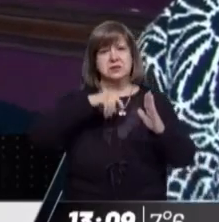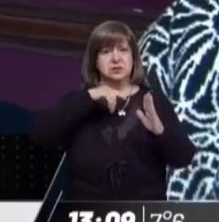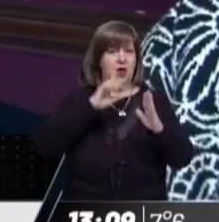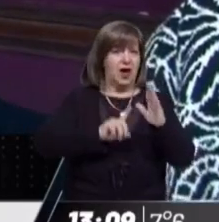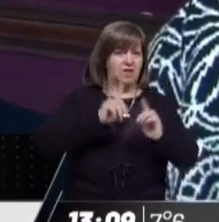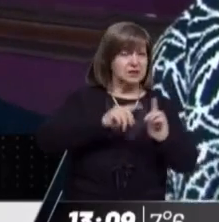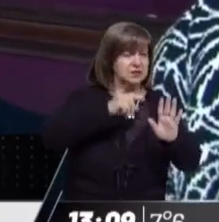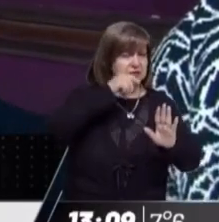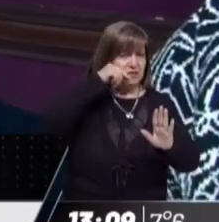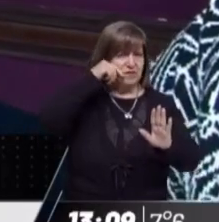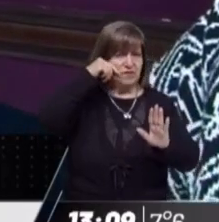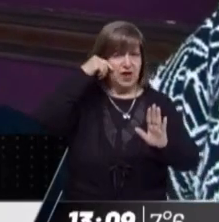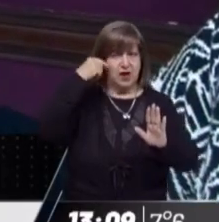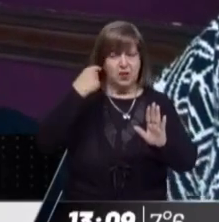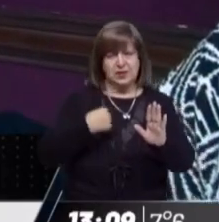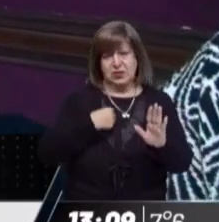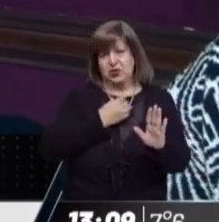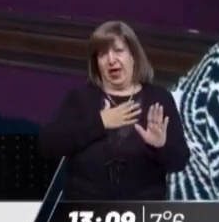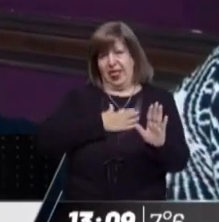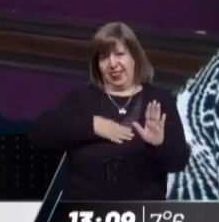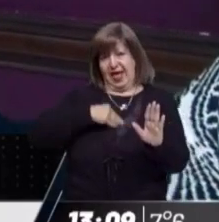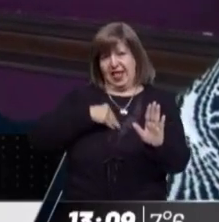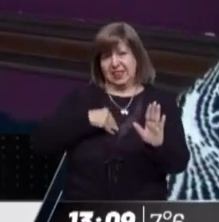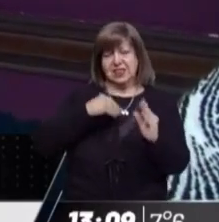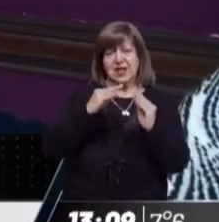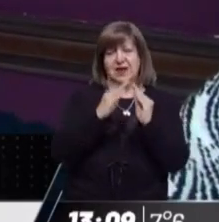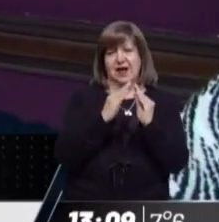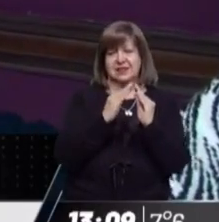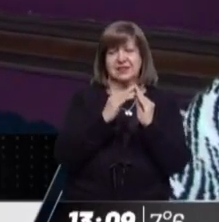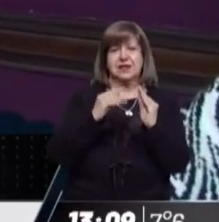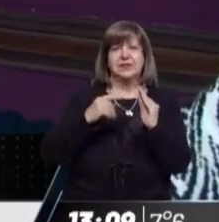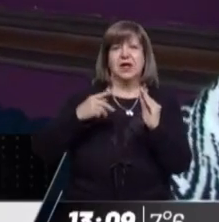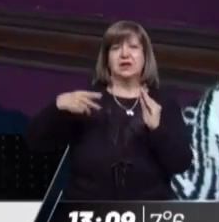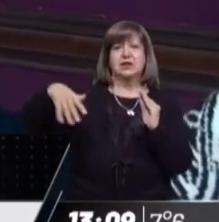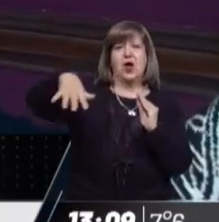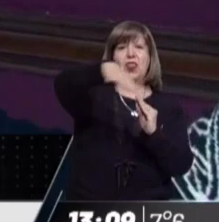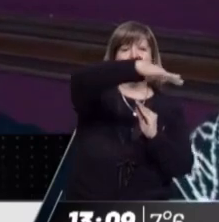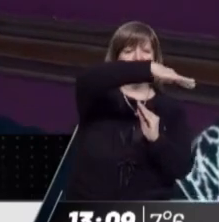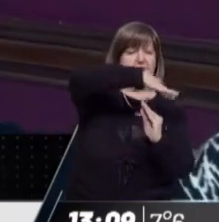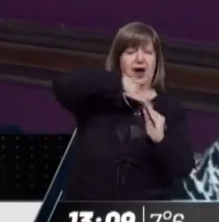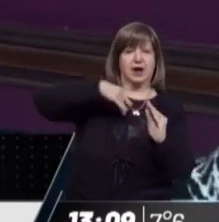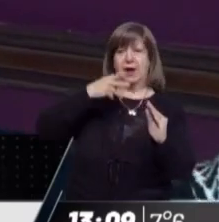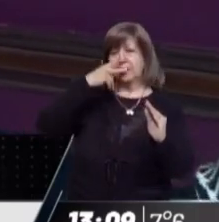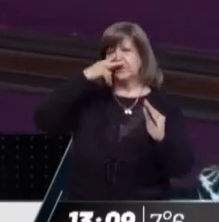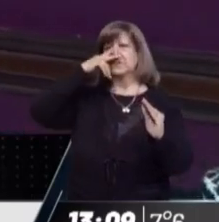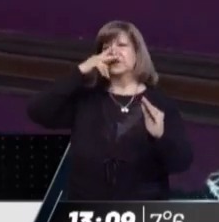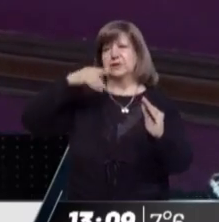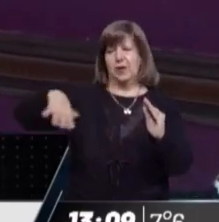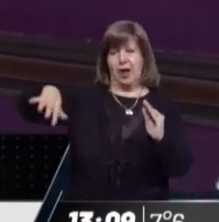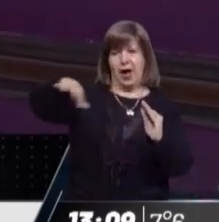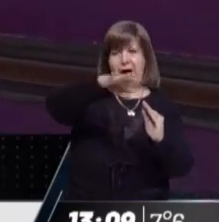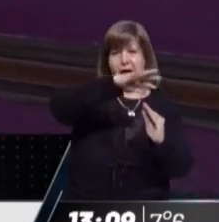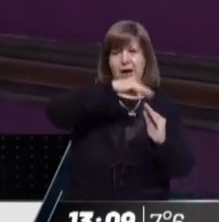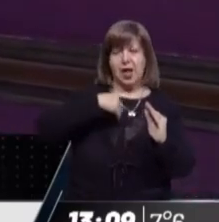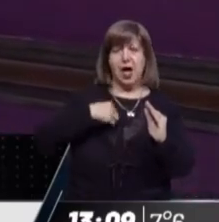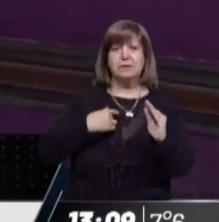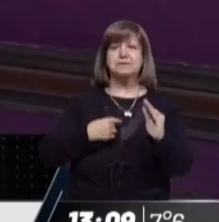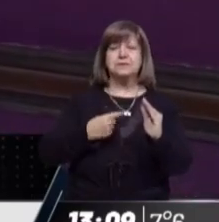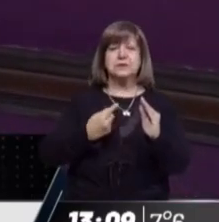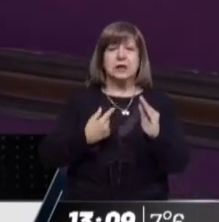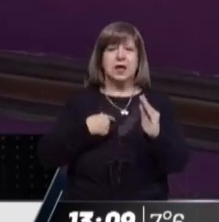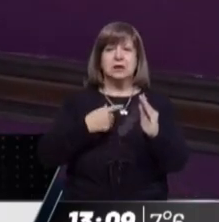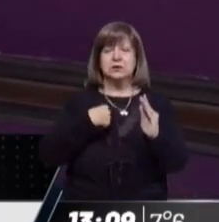ajena rodeada de barrios privados vendí la casa y me vine porque los golpes